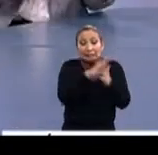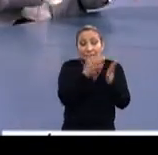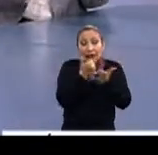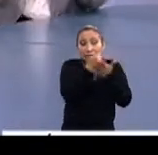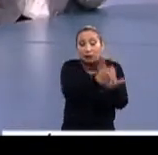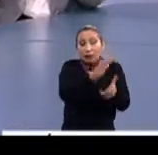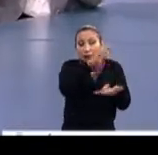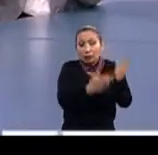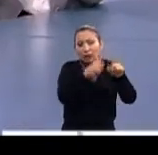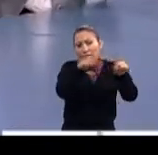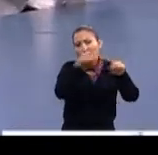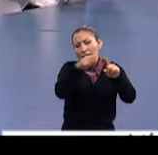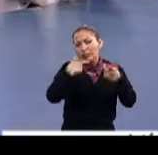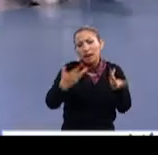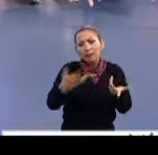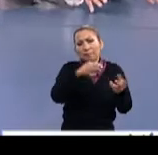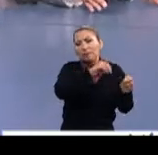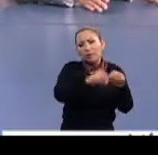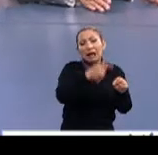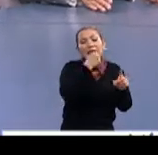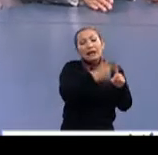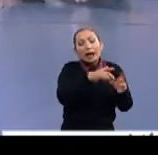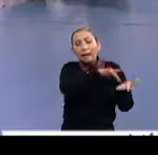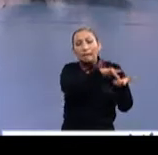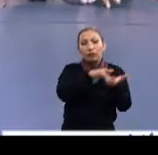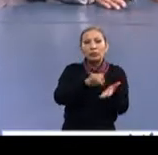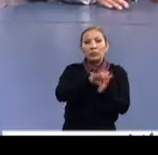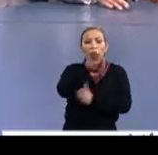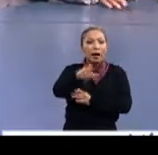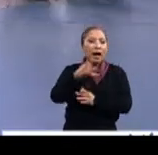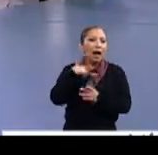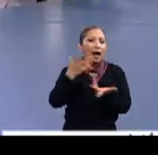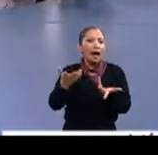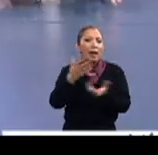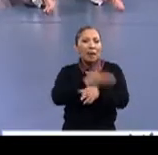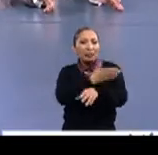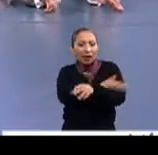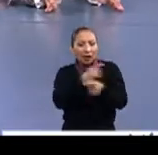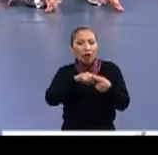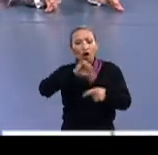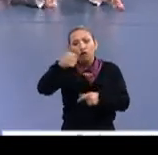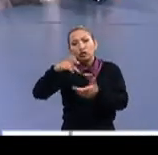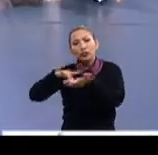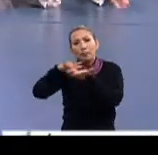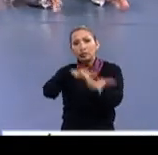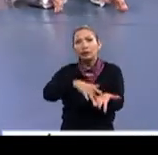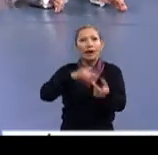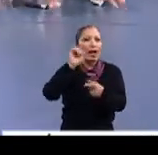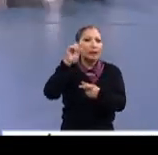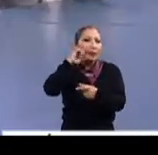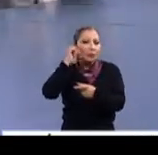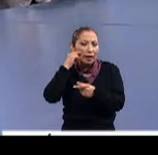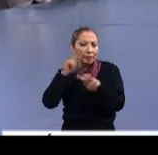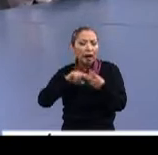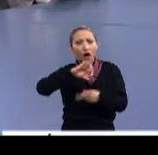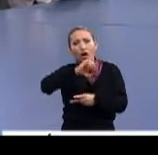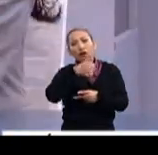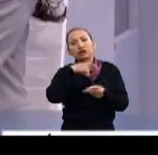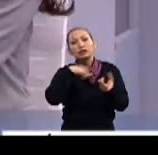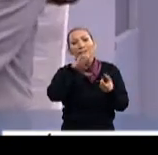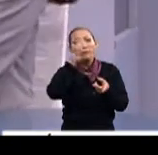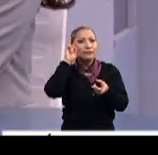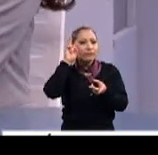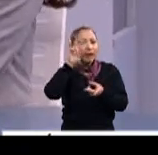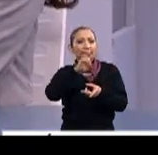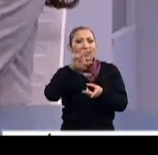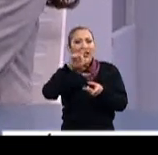revolución, en los diferentes movimientos, desde quienes habían apoyado a Francisco I. Madero, los que habían apoyado a Zapata, desde luego también a